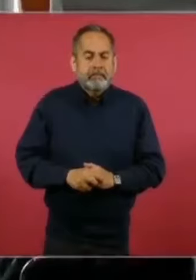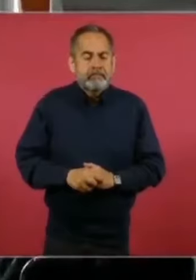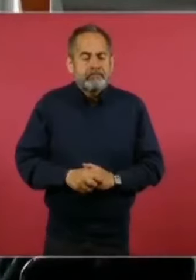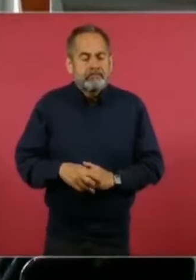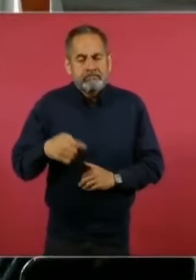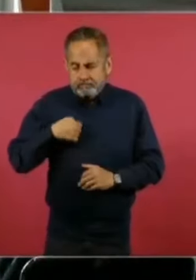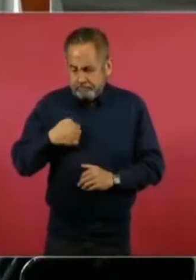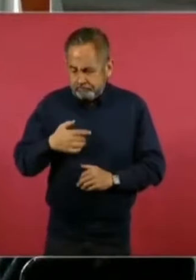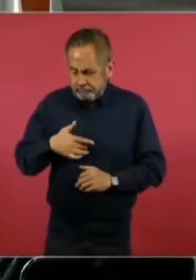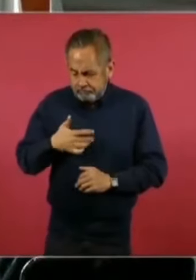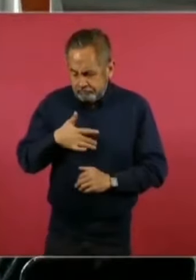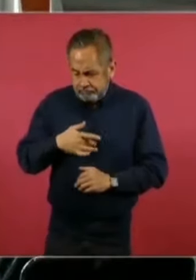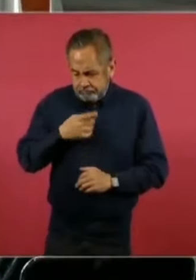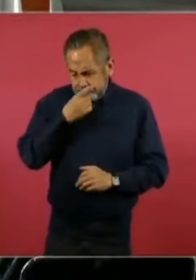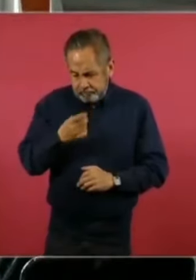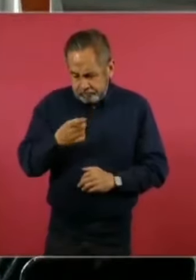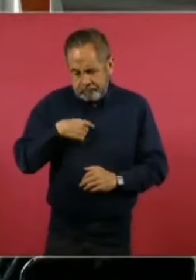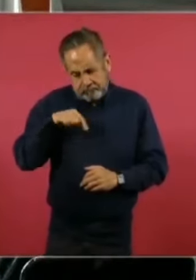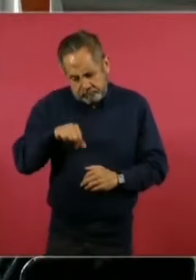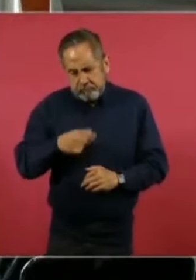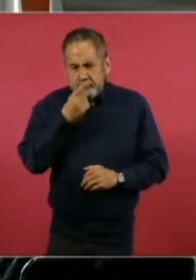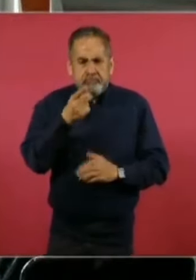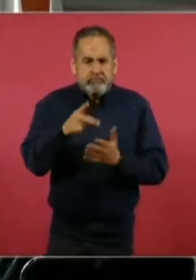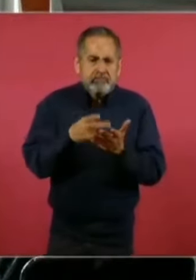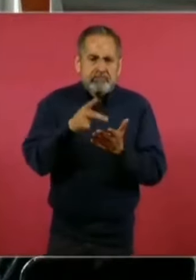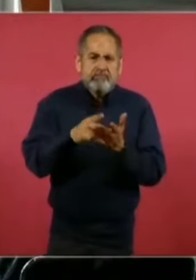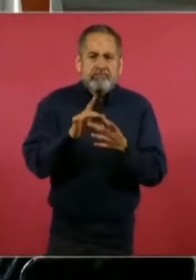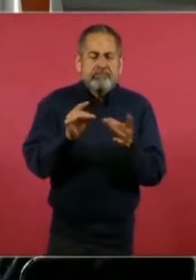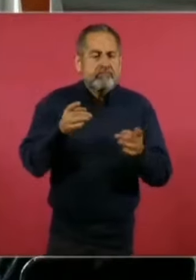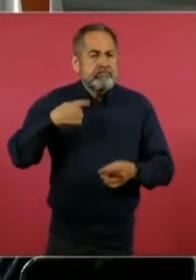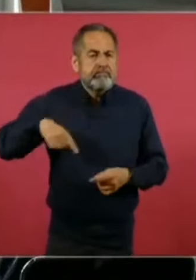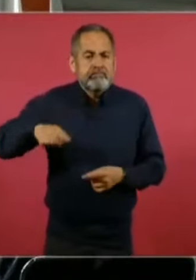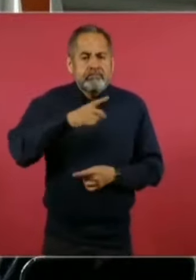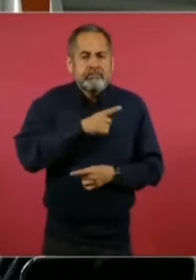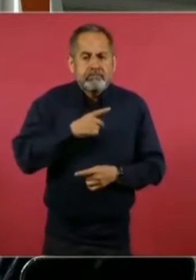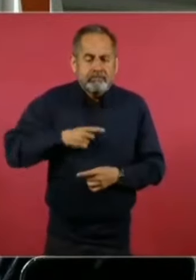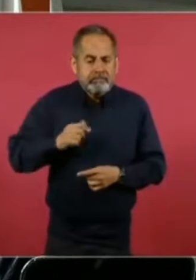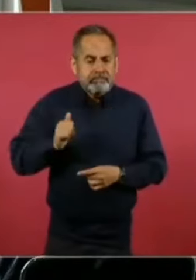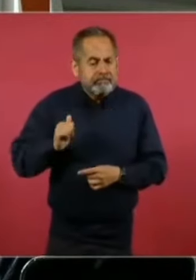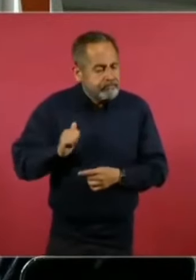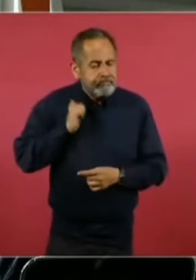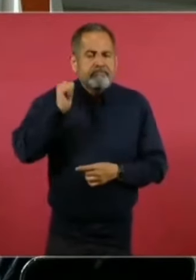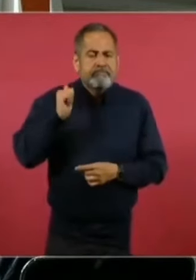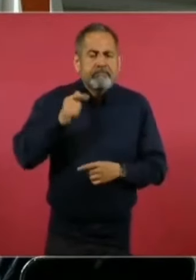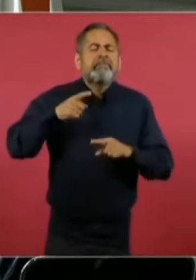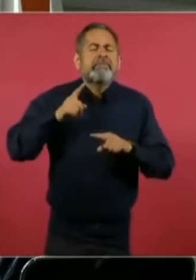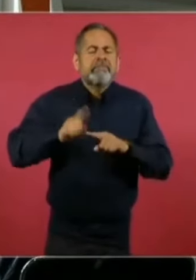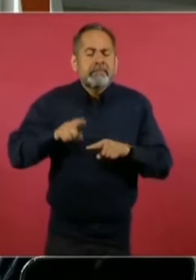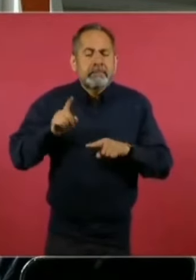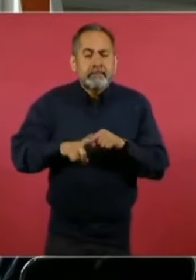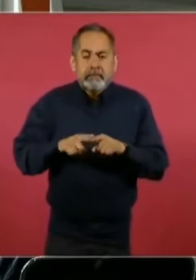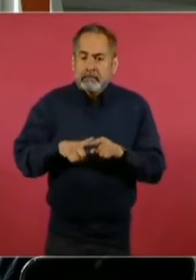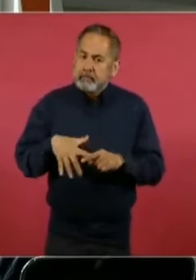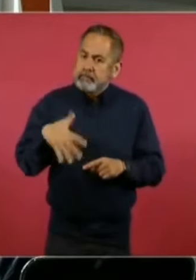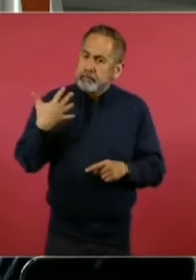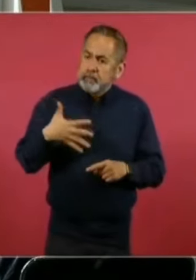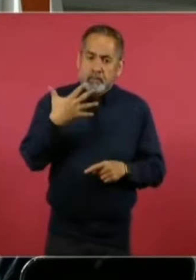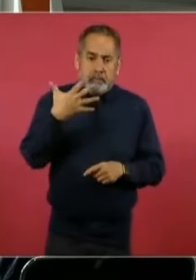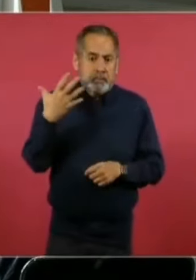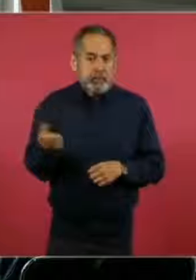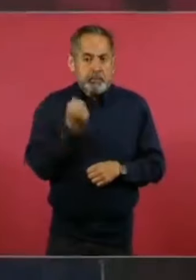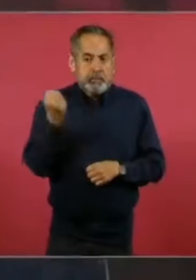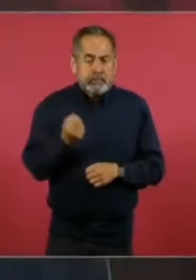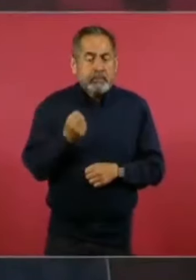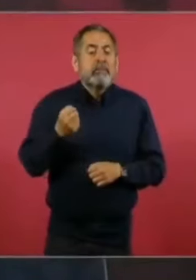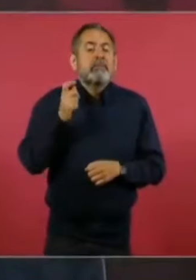debemos de aprovechar la ventaja que significa tener